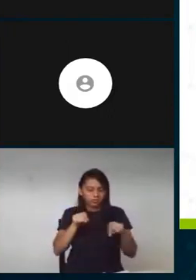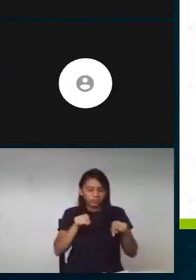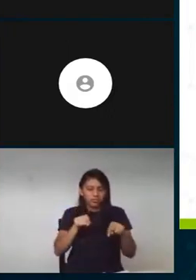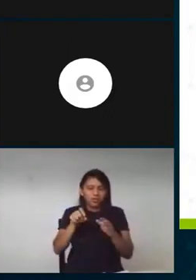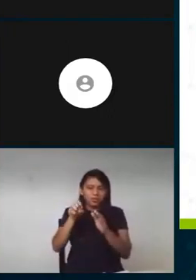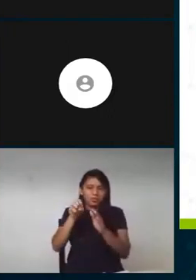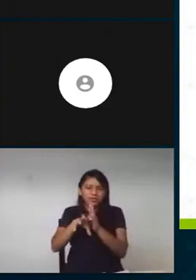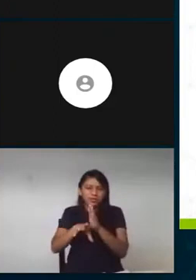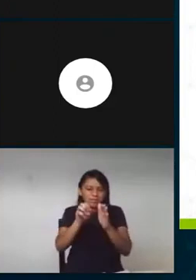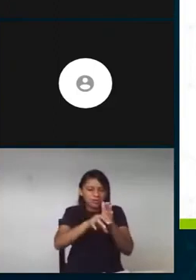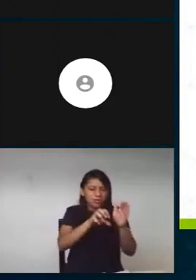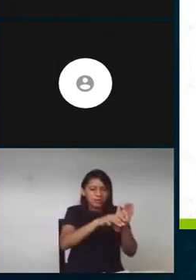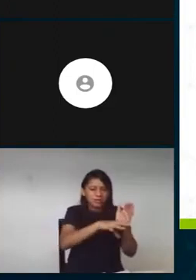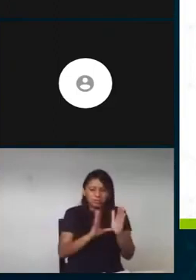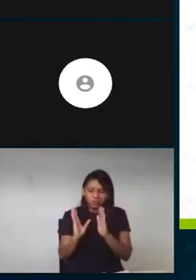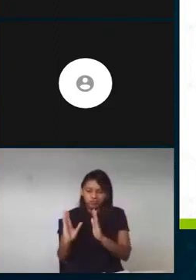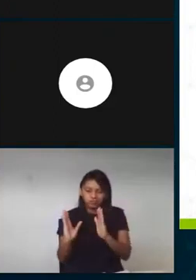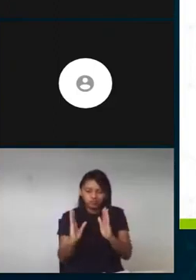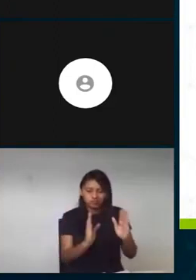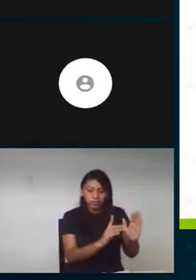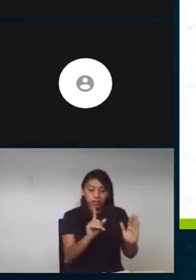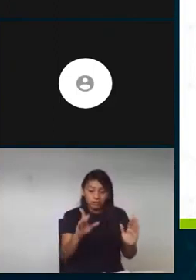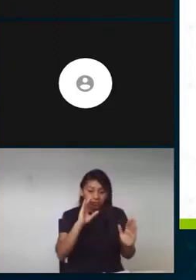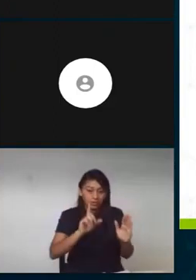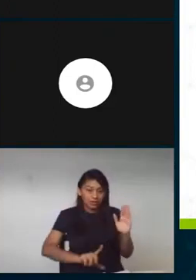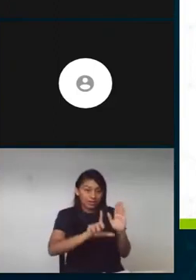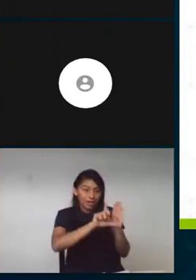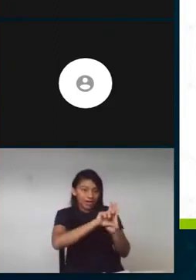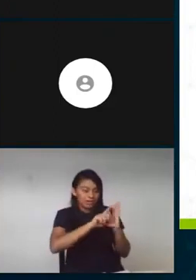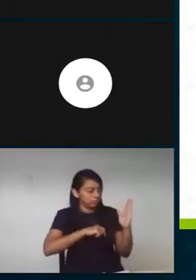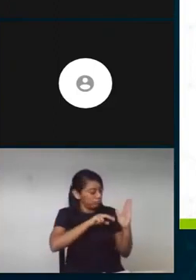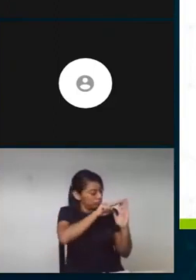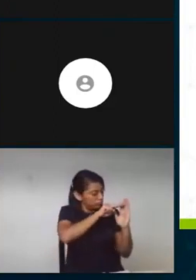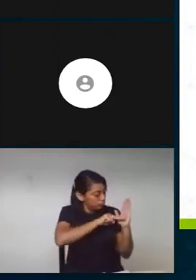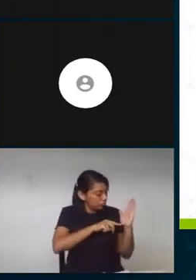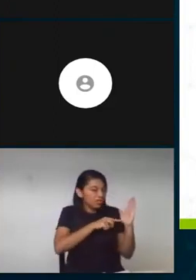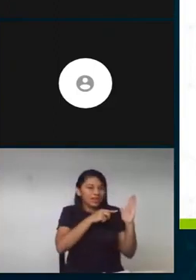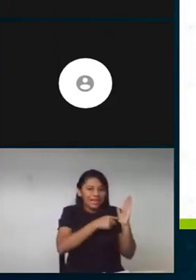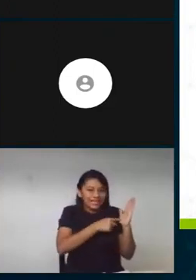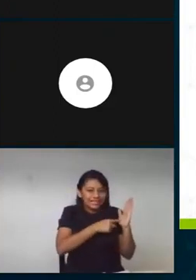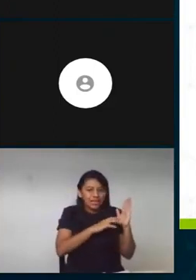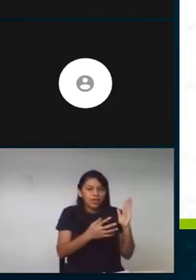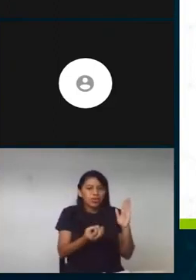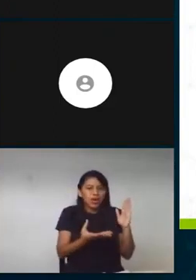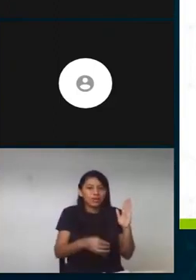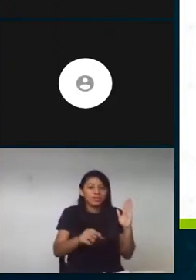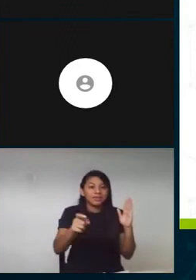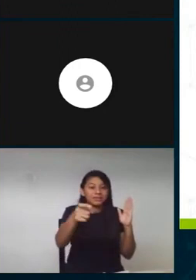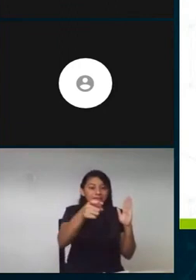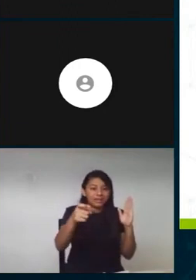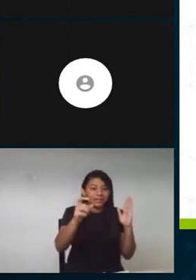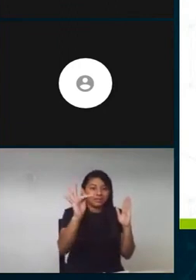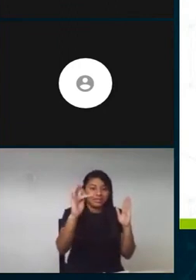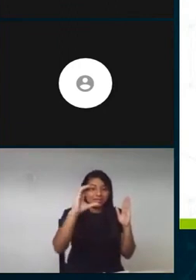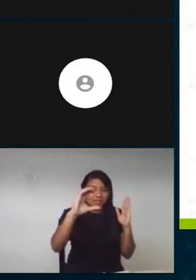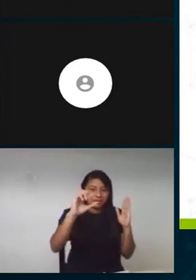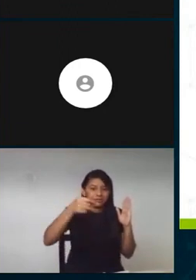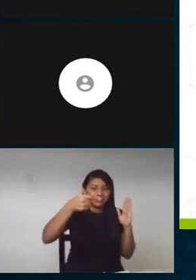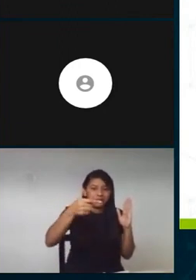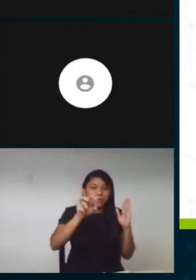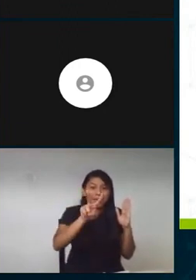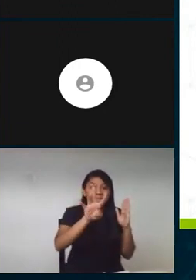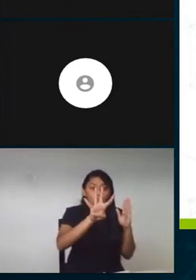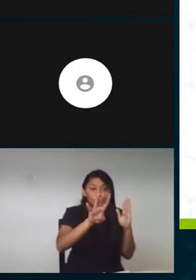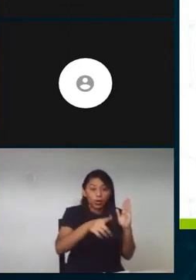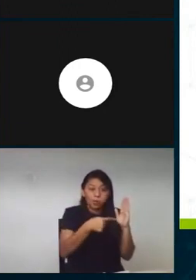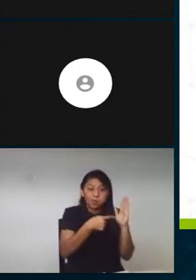norma técnica GTC 24, norma que, digamos, uno de los aspectos más nuevos en este 2021 fue que